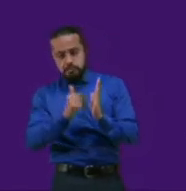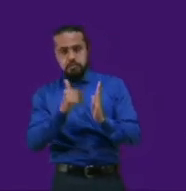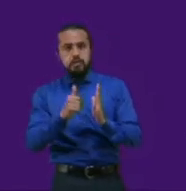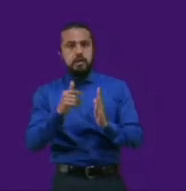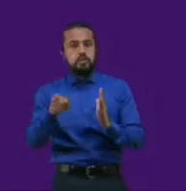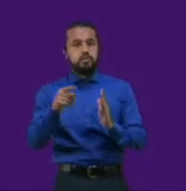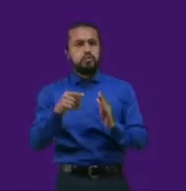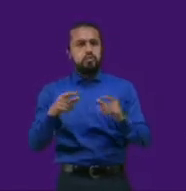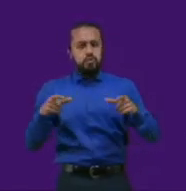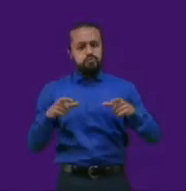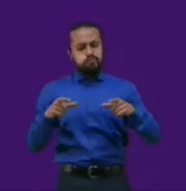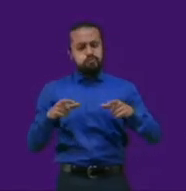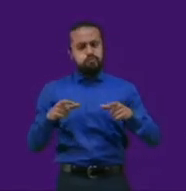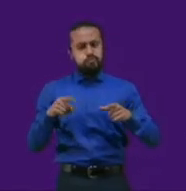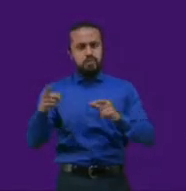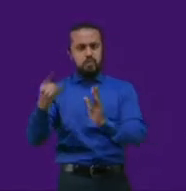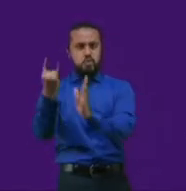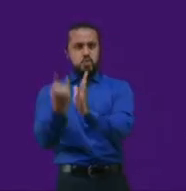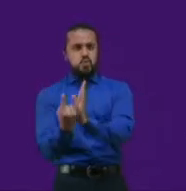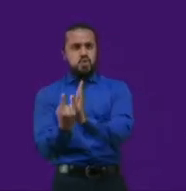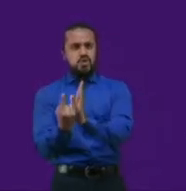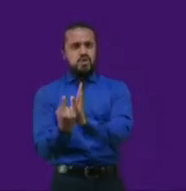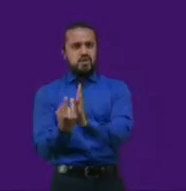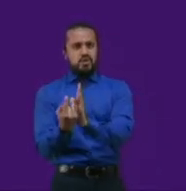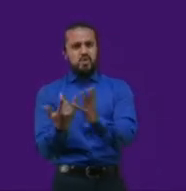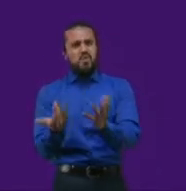una dona para que te hagan un download.